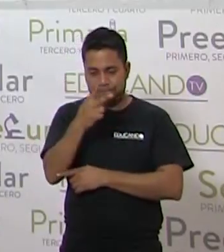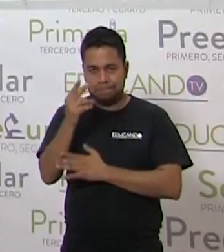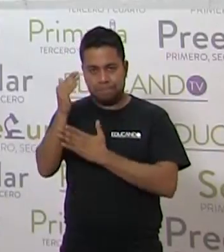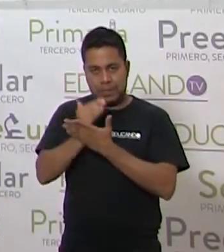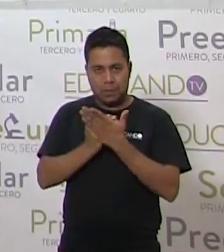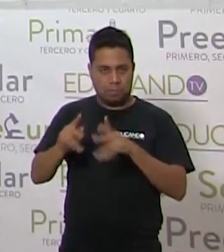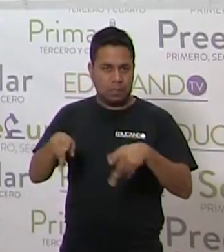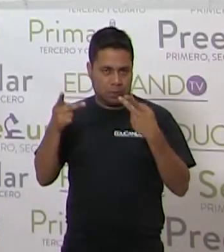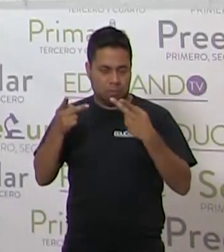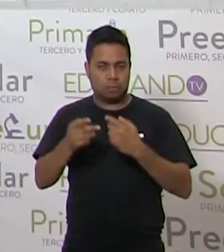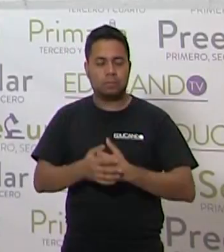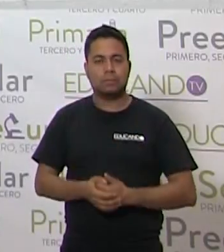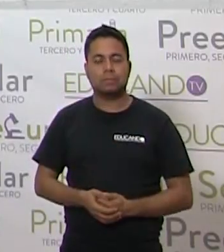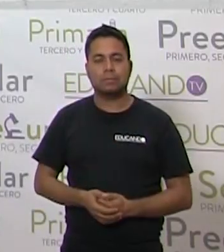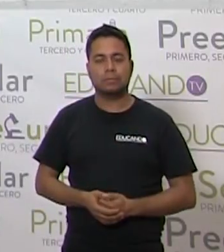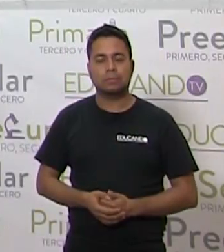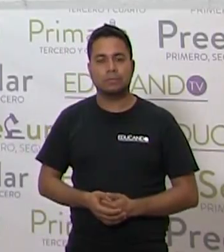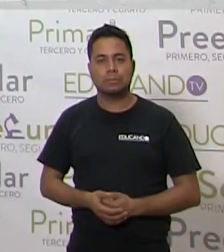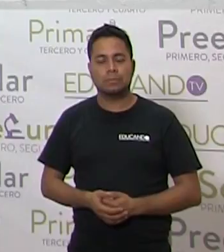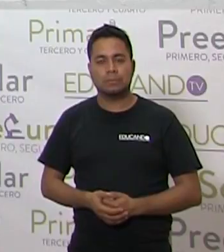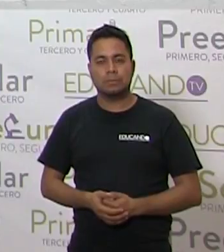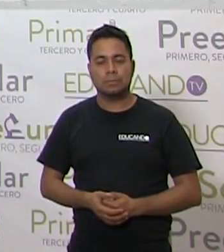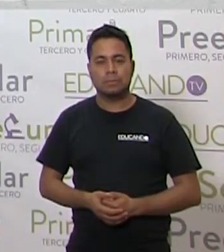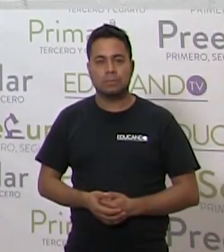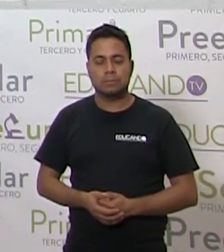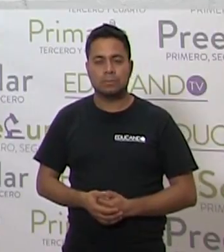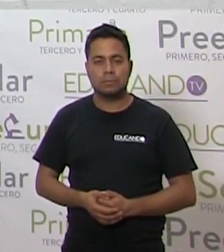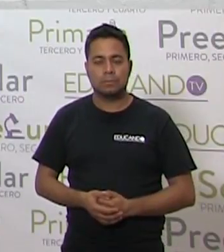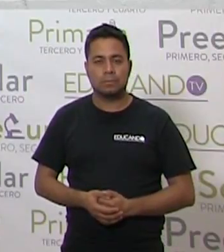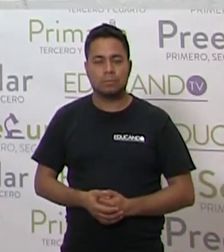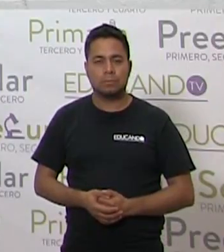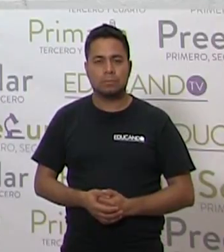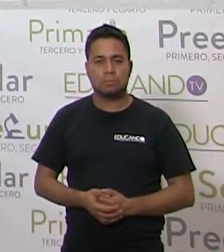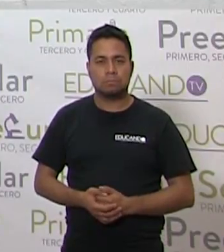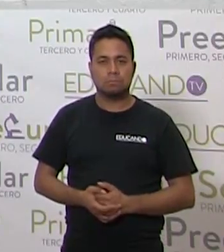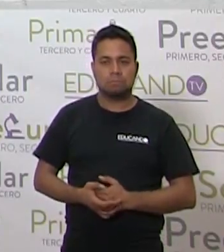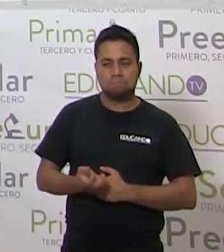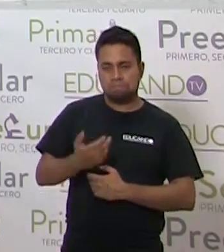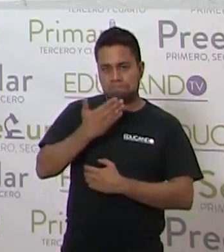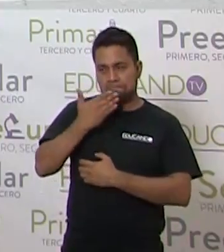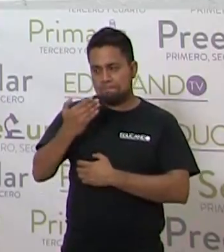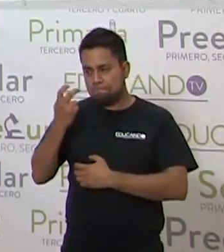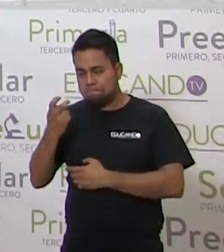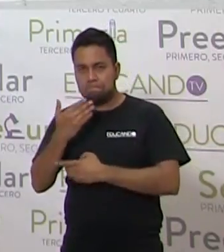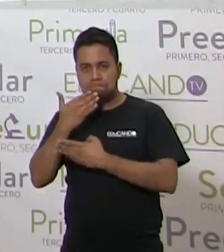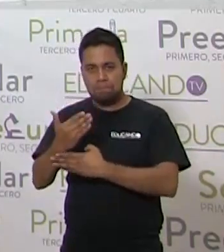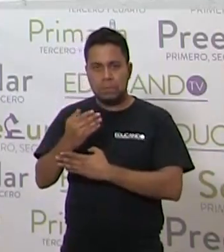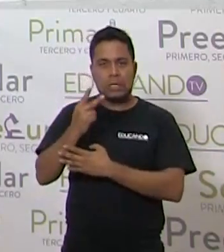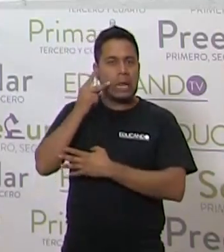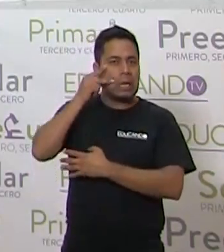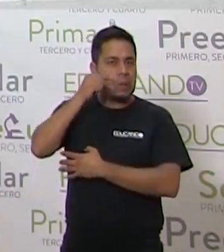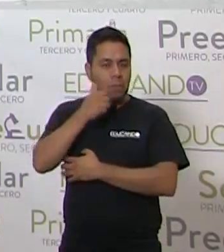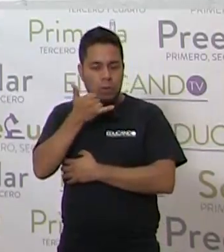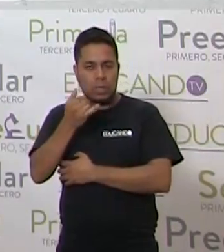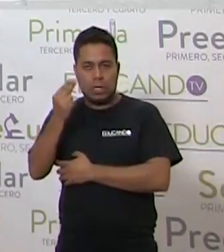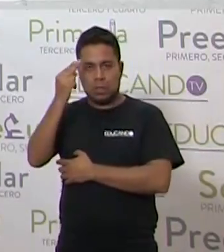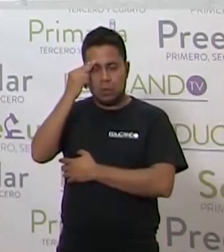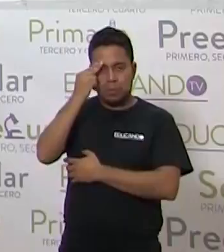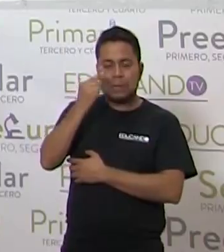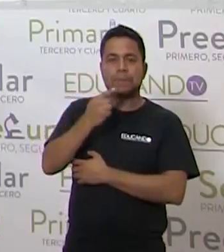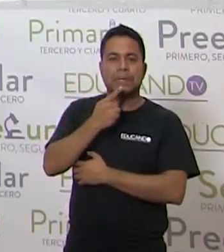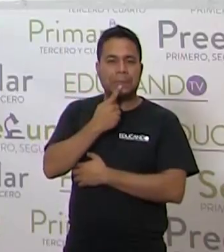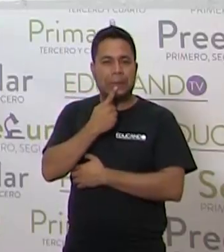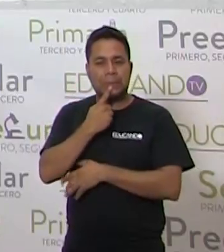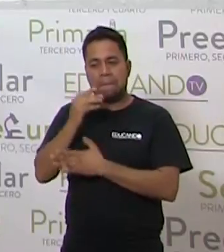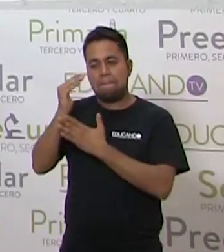uva Ahí está vamos a remarcar bien Esta es una V es una limón y uva son los Sabores